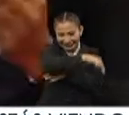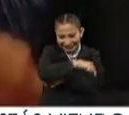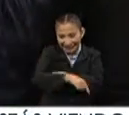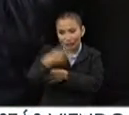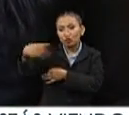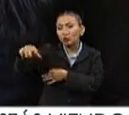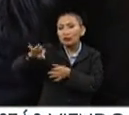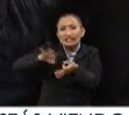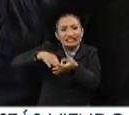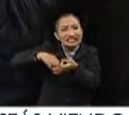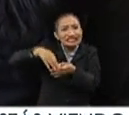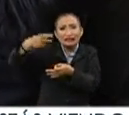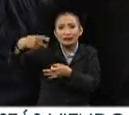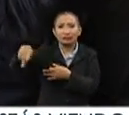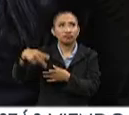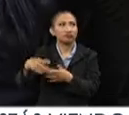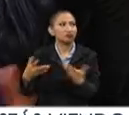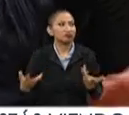realmente